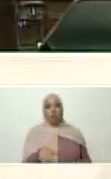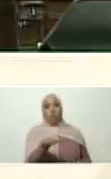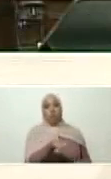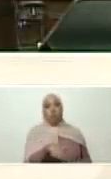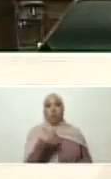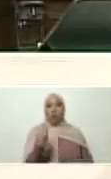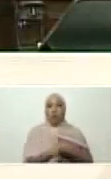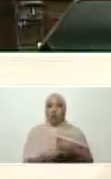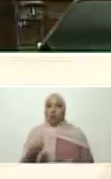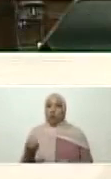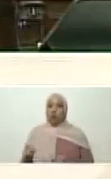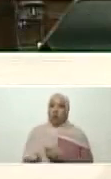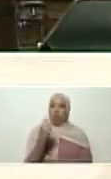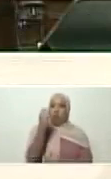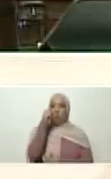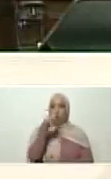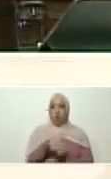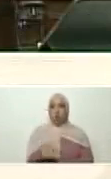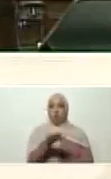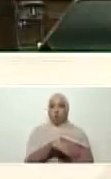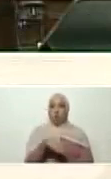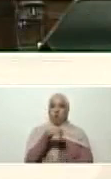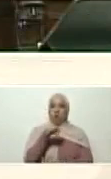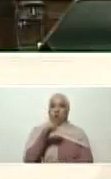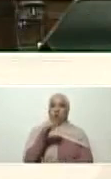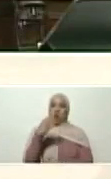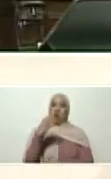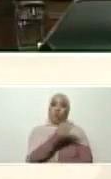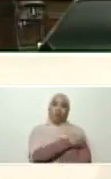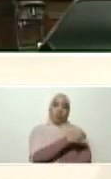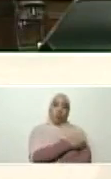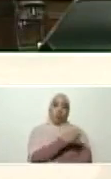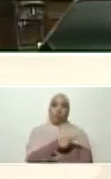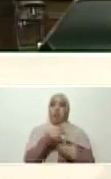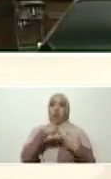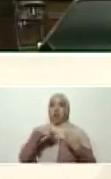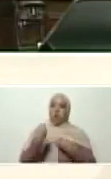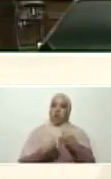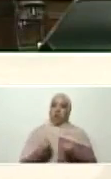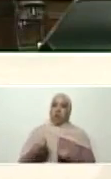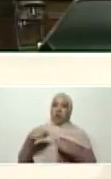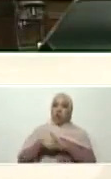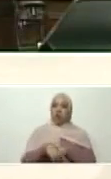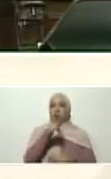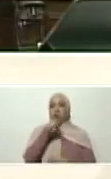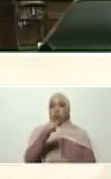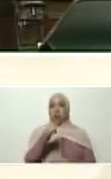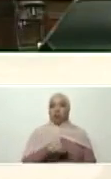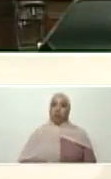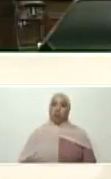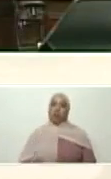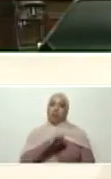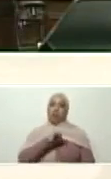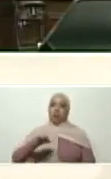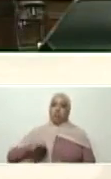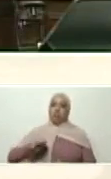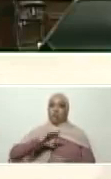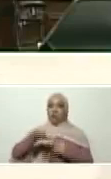y sea engañado otra vez. Conflay con agua entonces plantea eso y por debajo dice, para privatizarlo